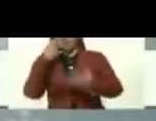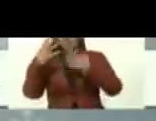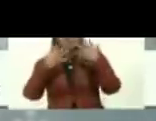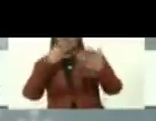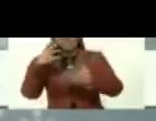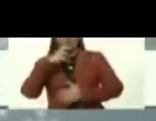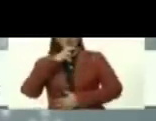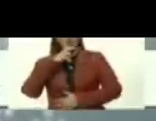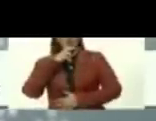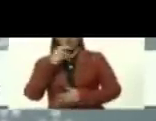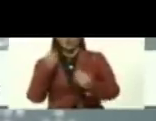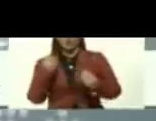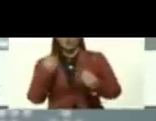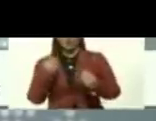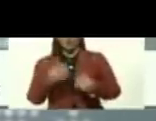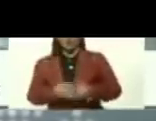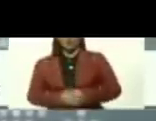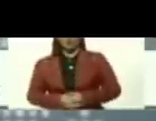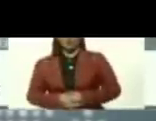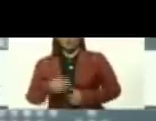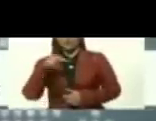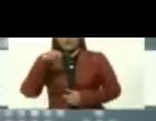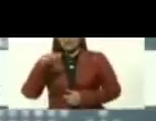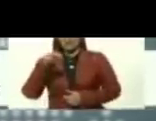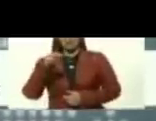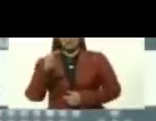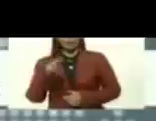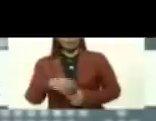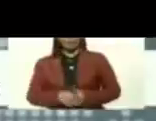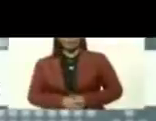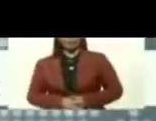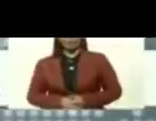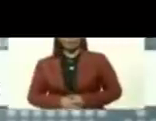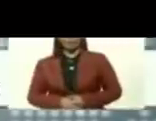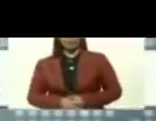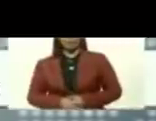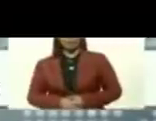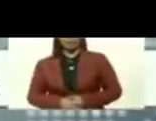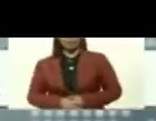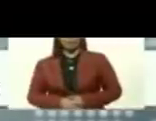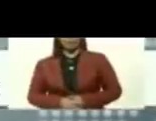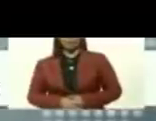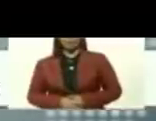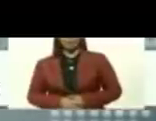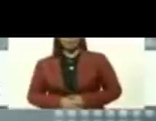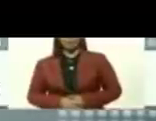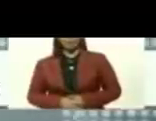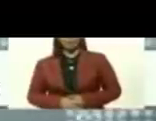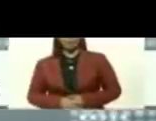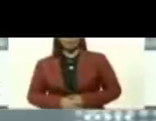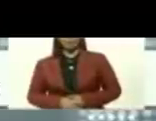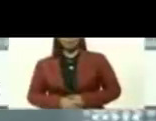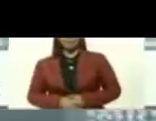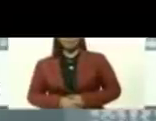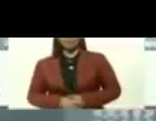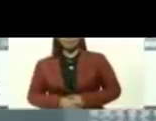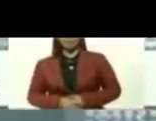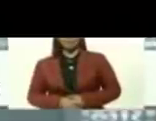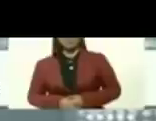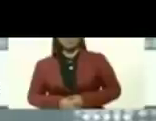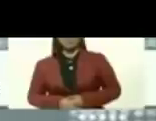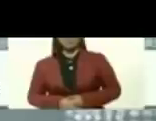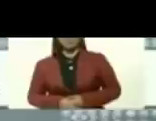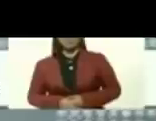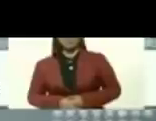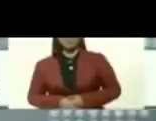oro, oro, ¿cómo es que gritas tú, Nanú? ¿Ah? Oro, oro, oro, oro. No, no, no, ¿cómo es que grita Nanú?